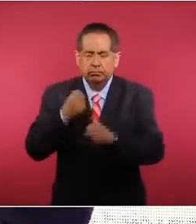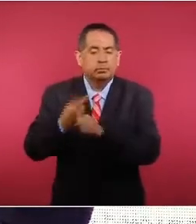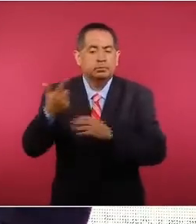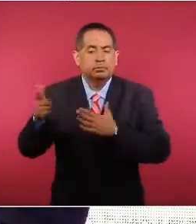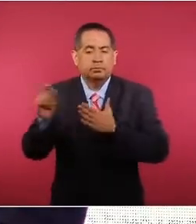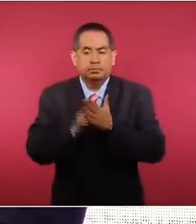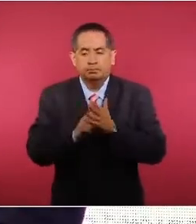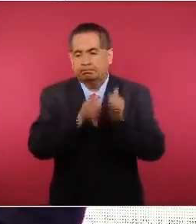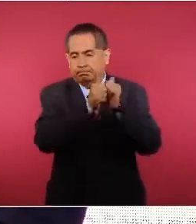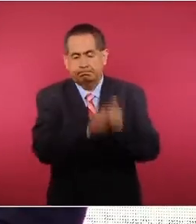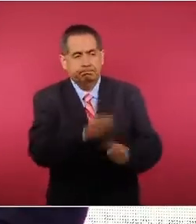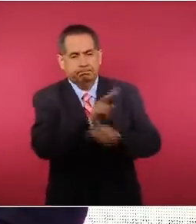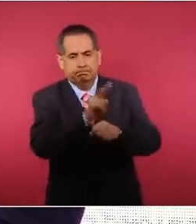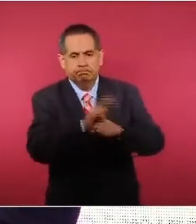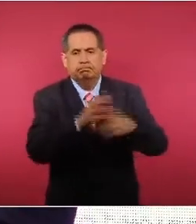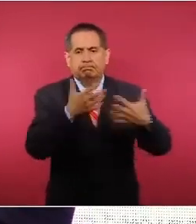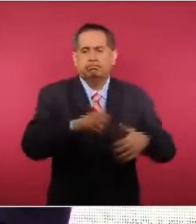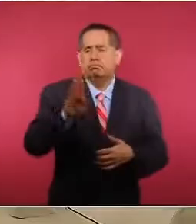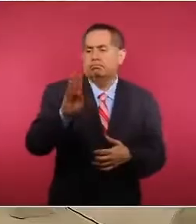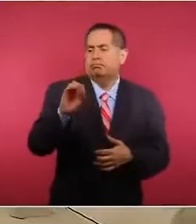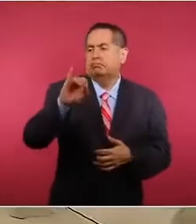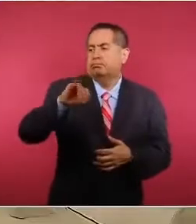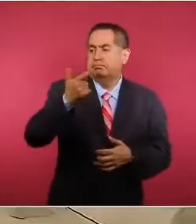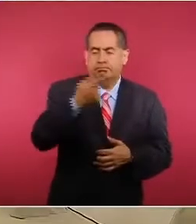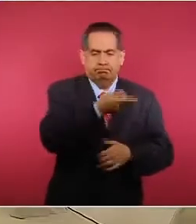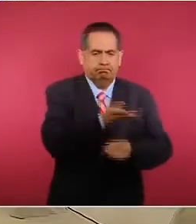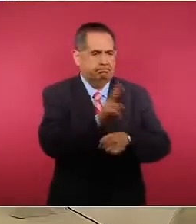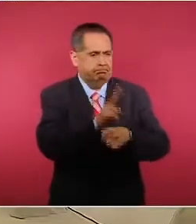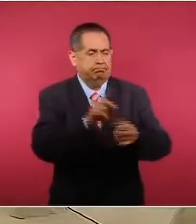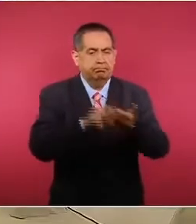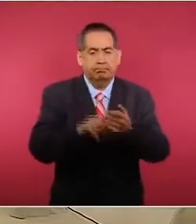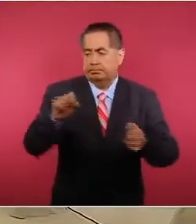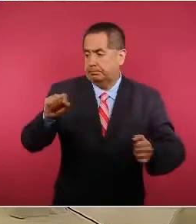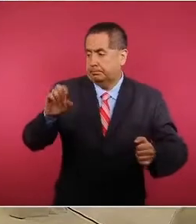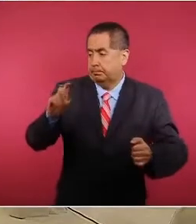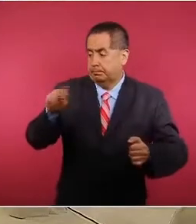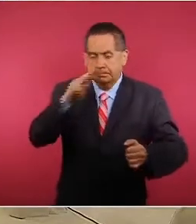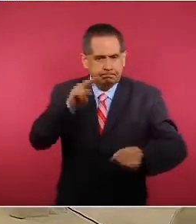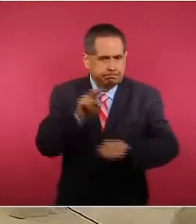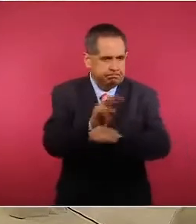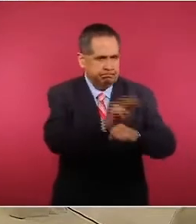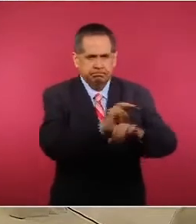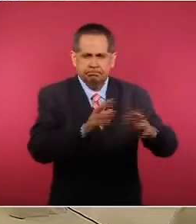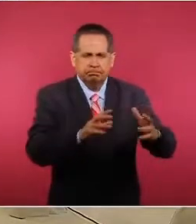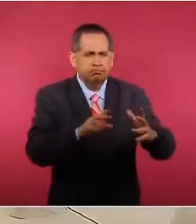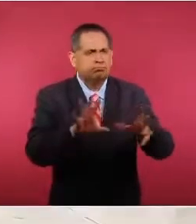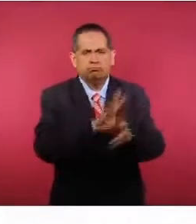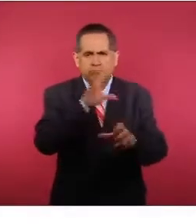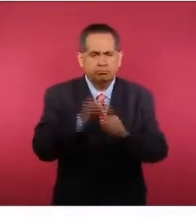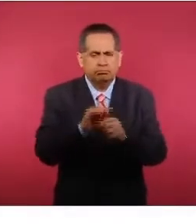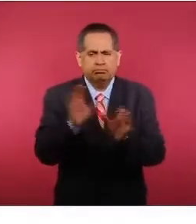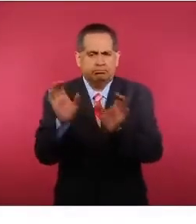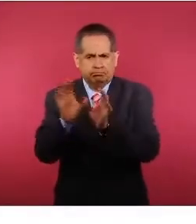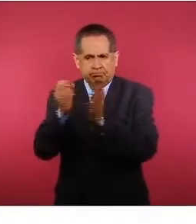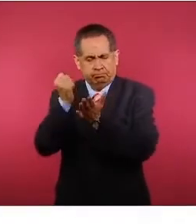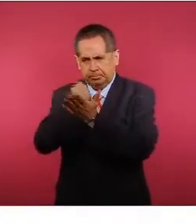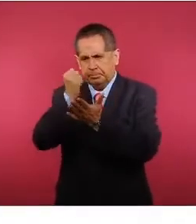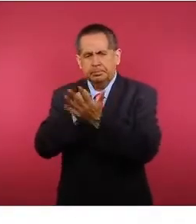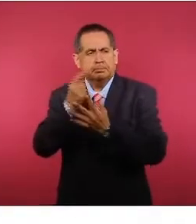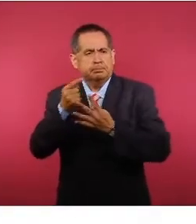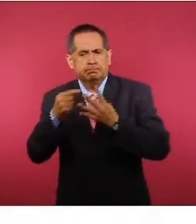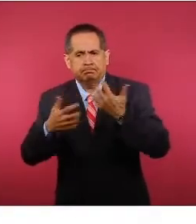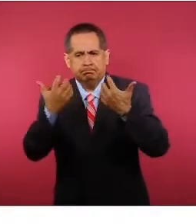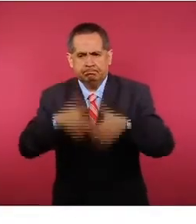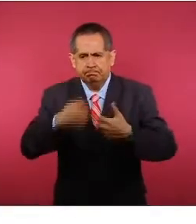1 año y 7 meses al cuidado de su fabricante Boeing y supervisado por la Defensa Nacional. Cuenta con todas las certificaciones de mantenimiento